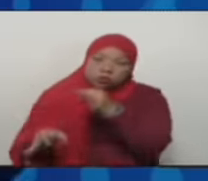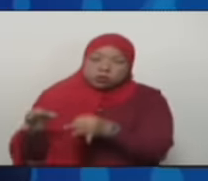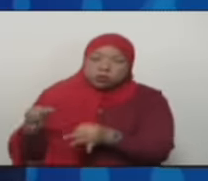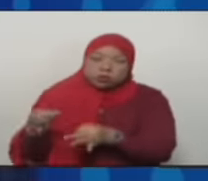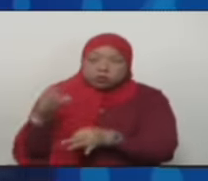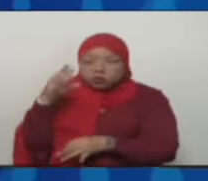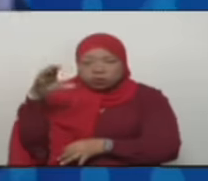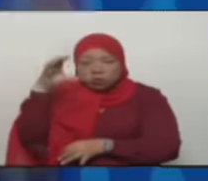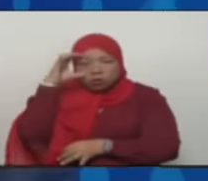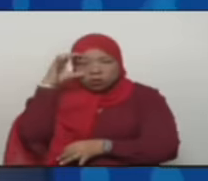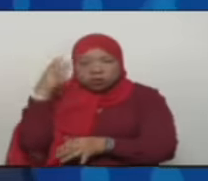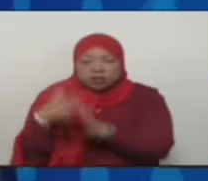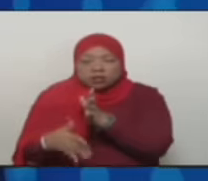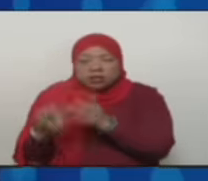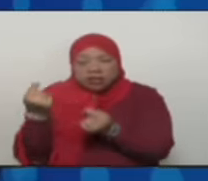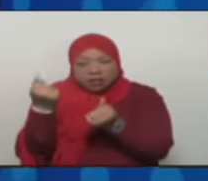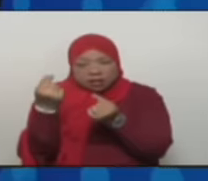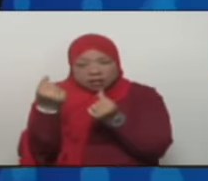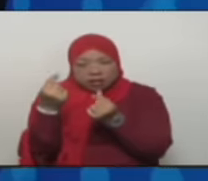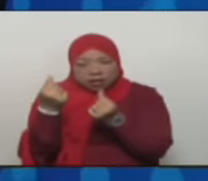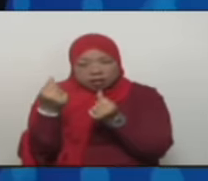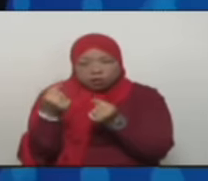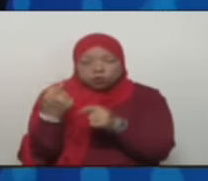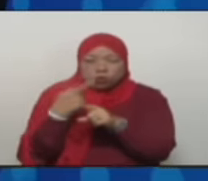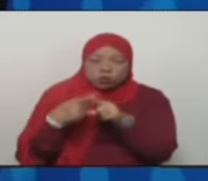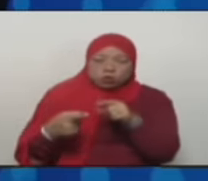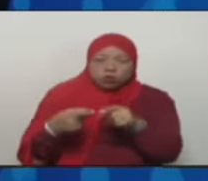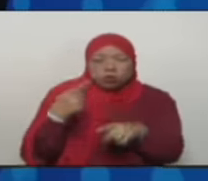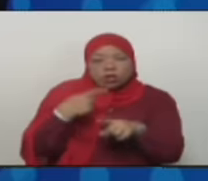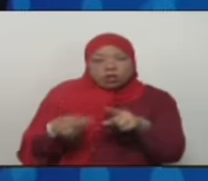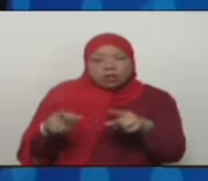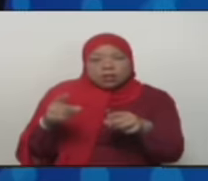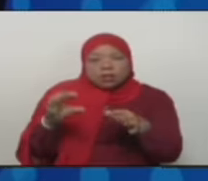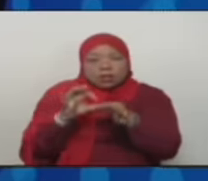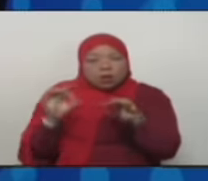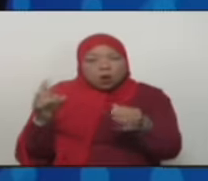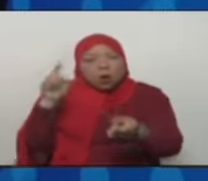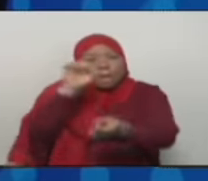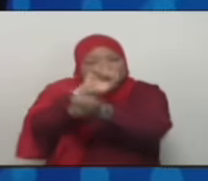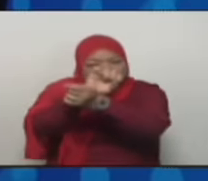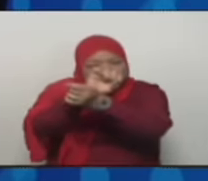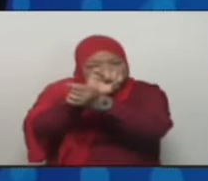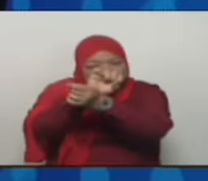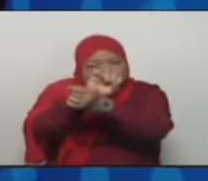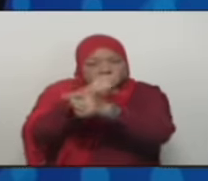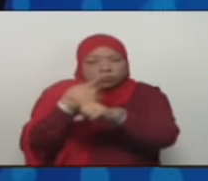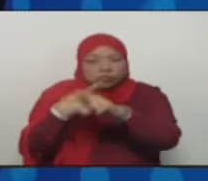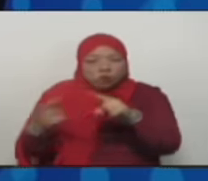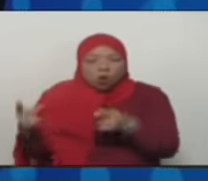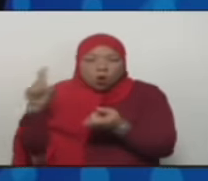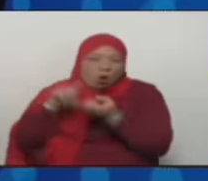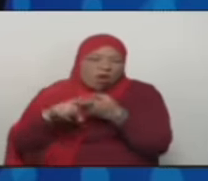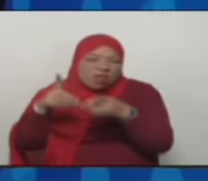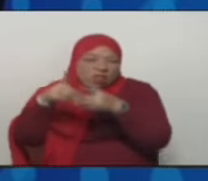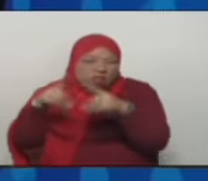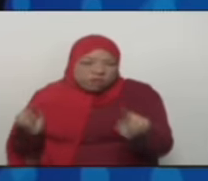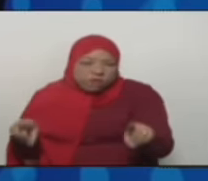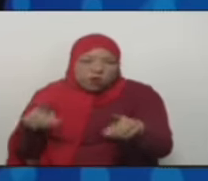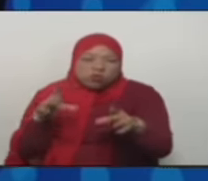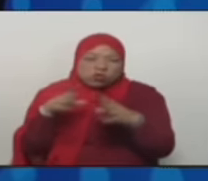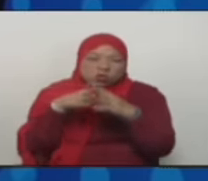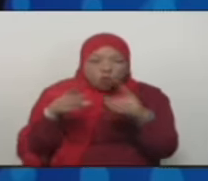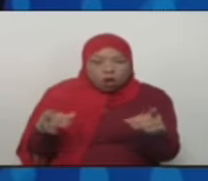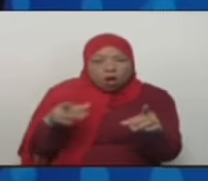es un contencioso comercial, o en otros casos serán contencioso penal, contencioso lo que tú quieras hablar. En este caso